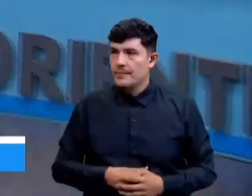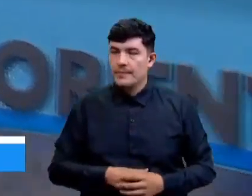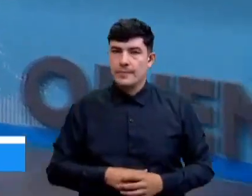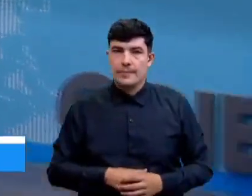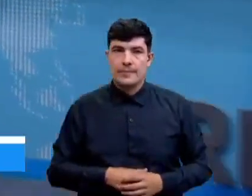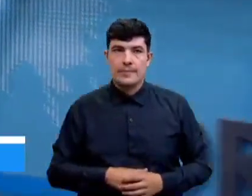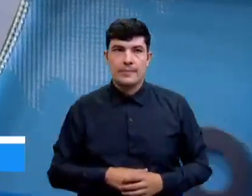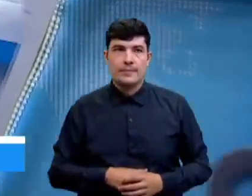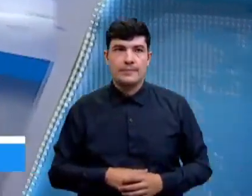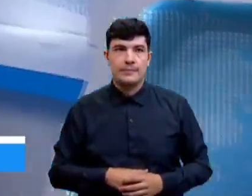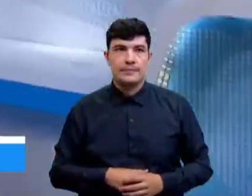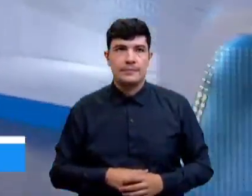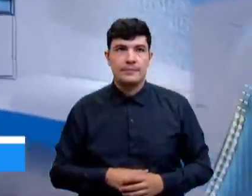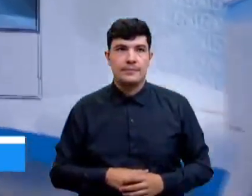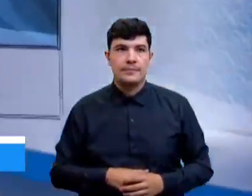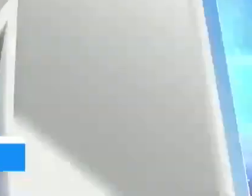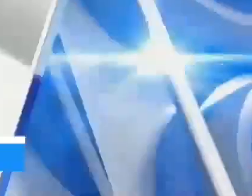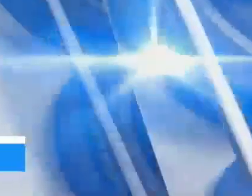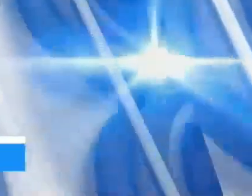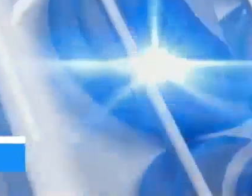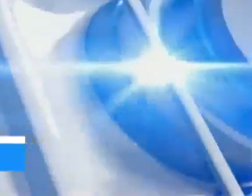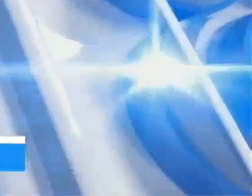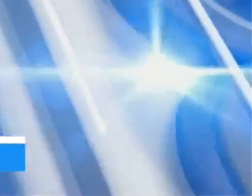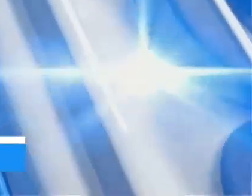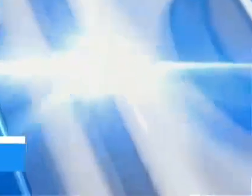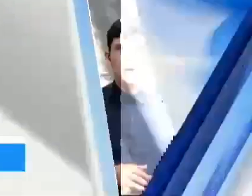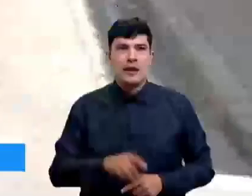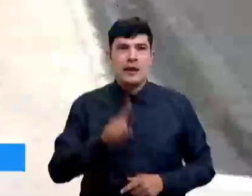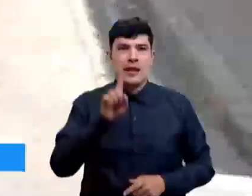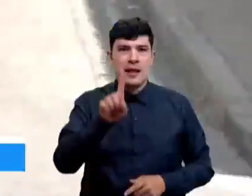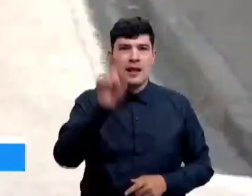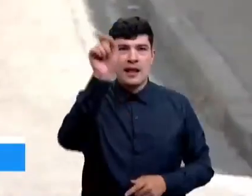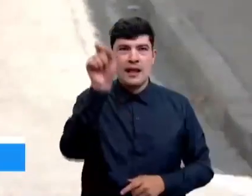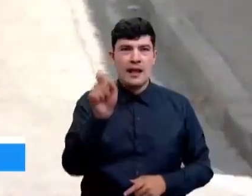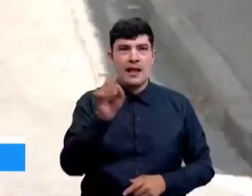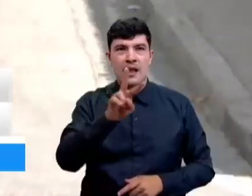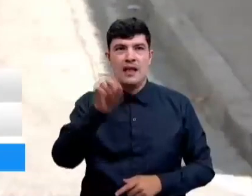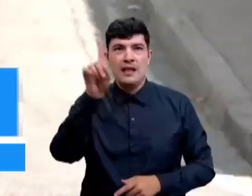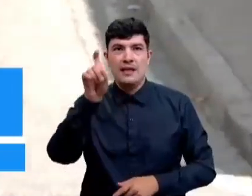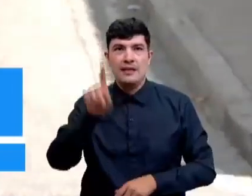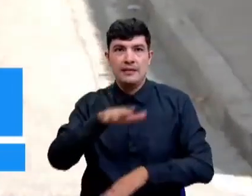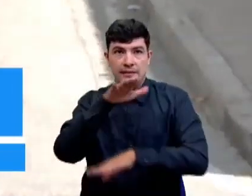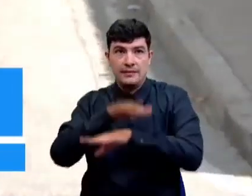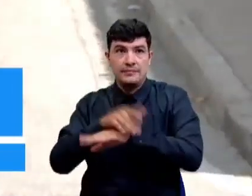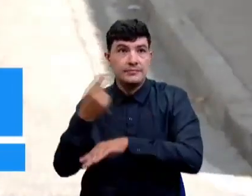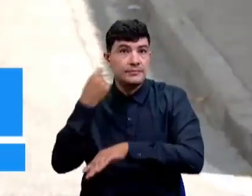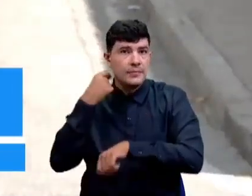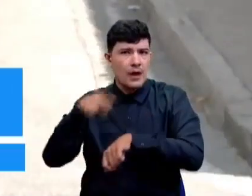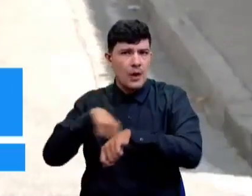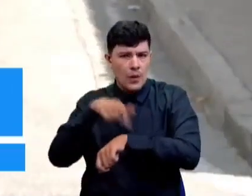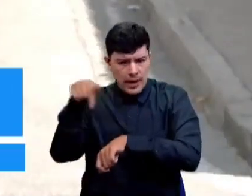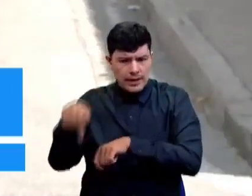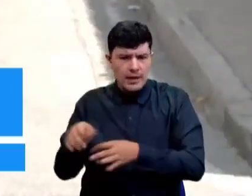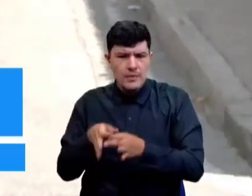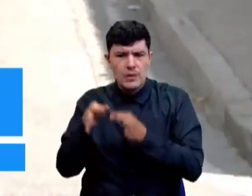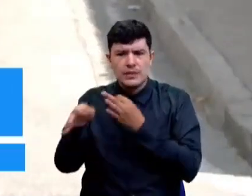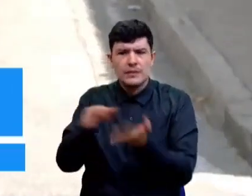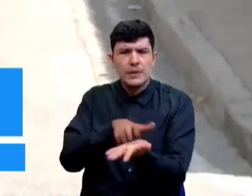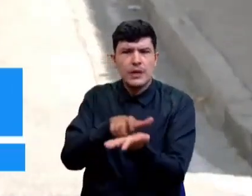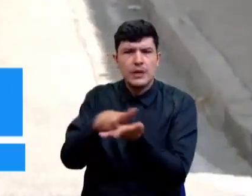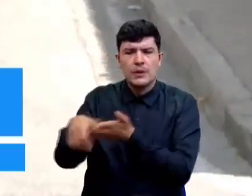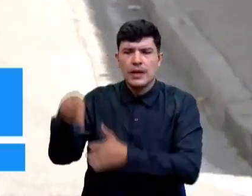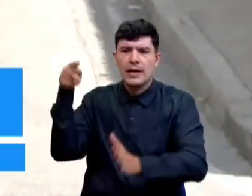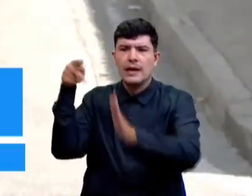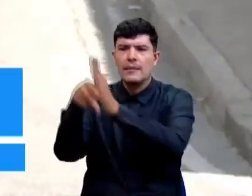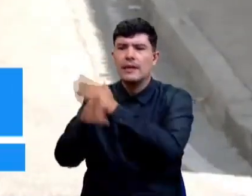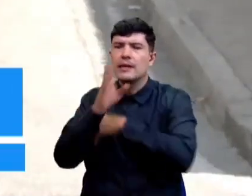Una y 26 de la tarde, continuamos desde Girón porque en las últimas horas en este municipio fue asesinado